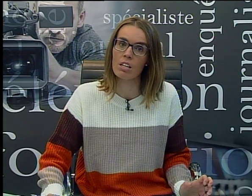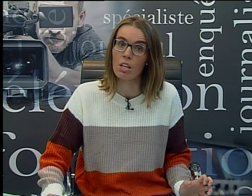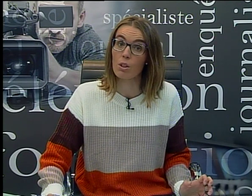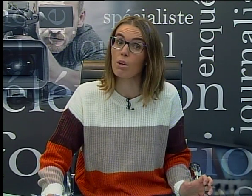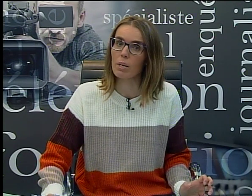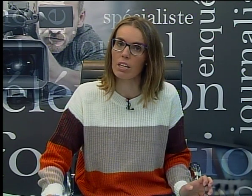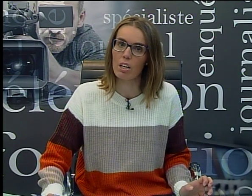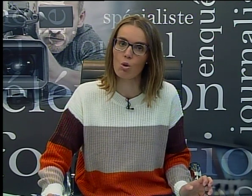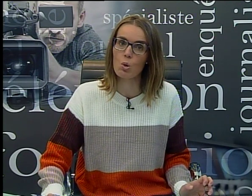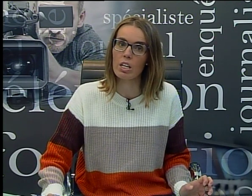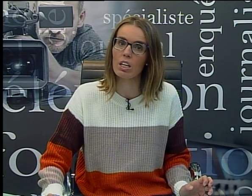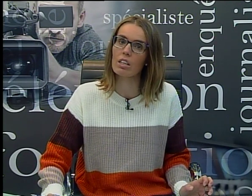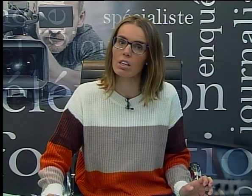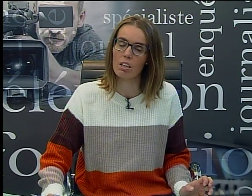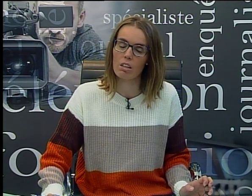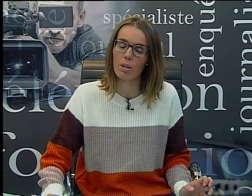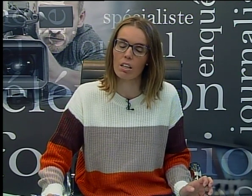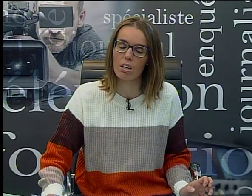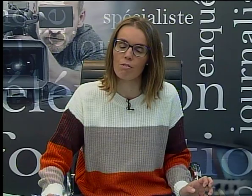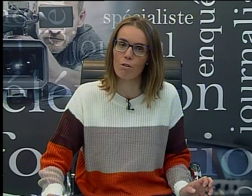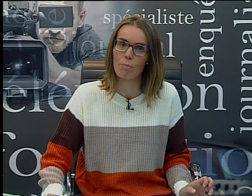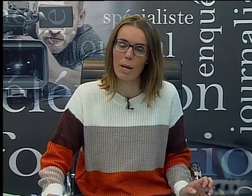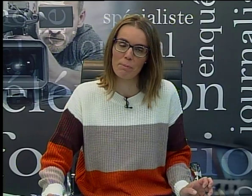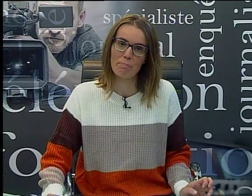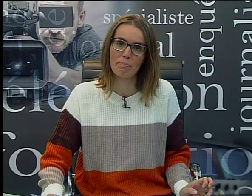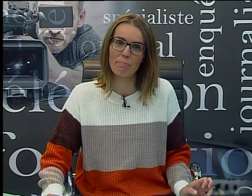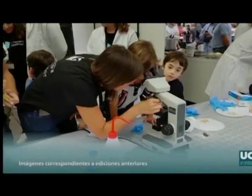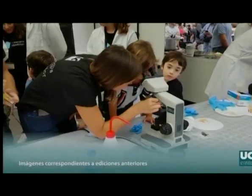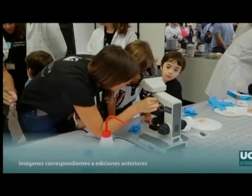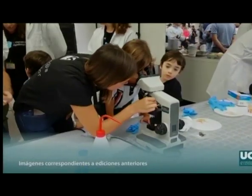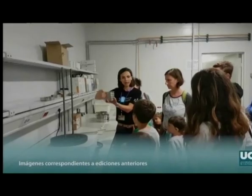ciudadanía de una manera lúdica, interactiva e informal.